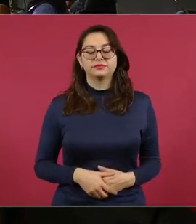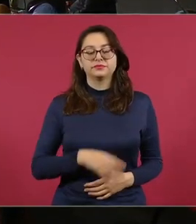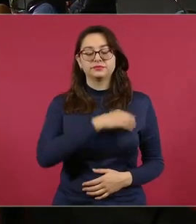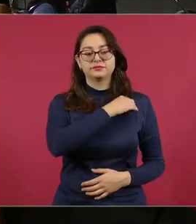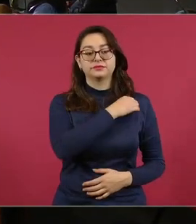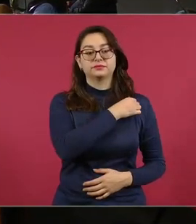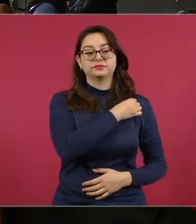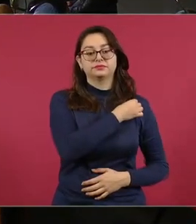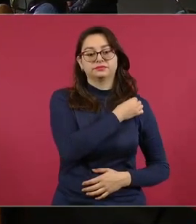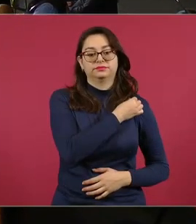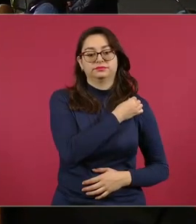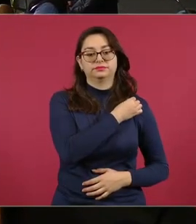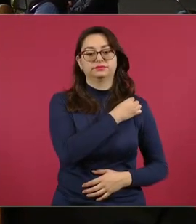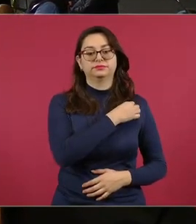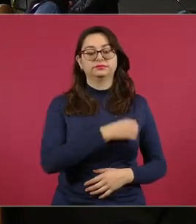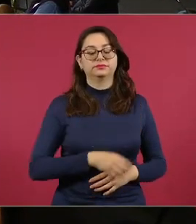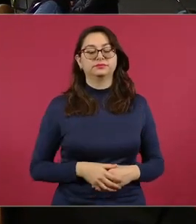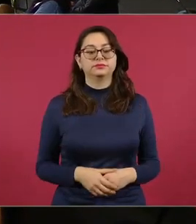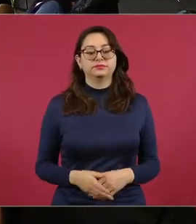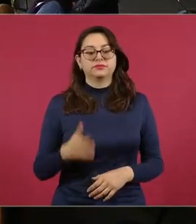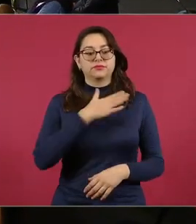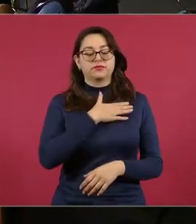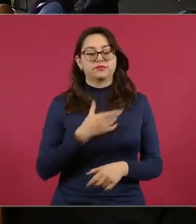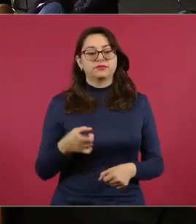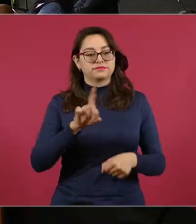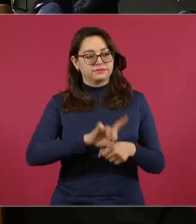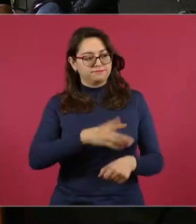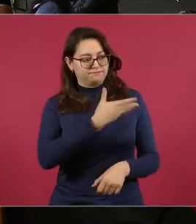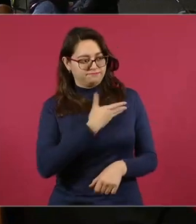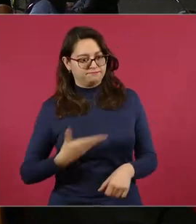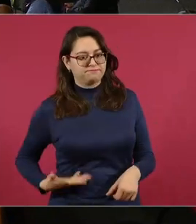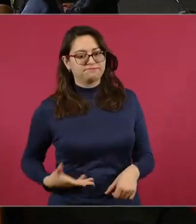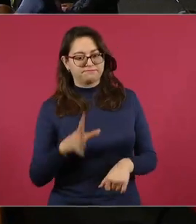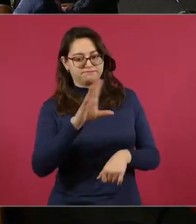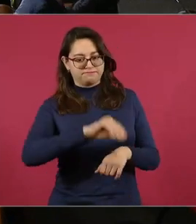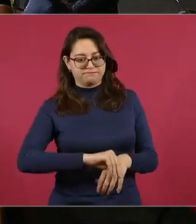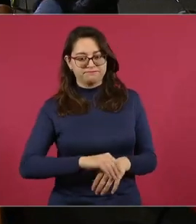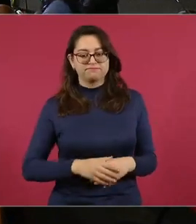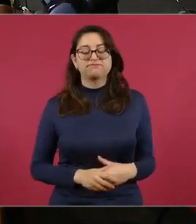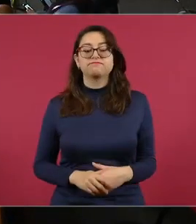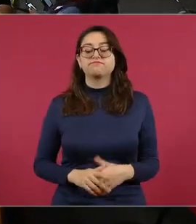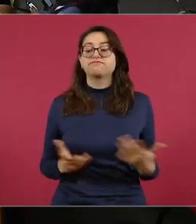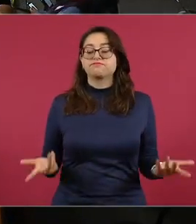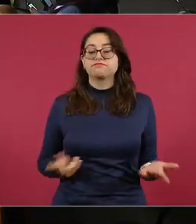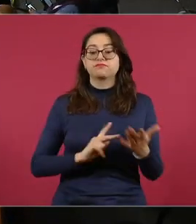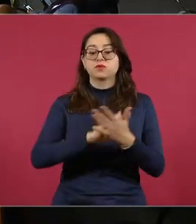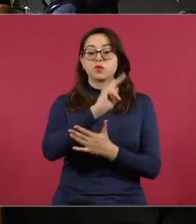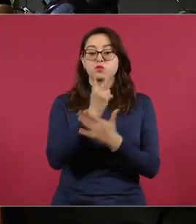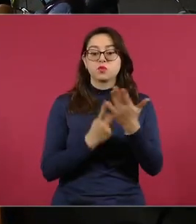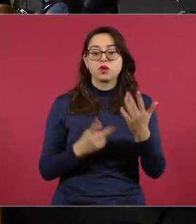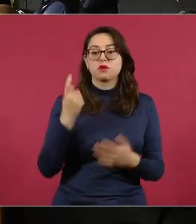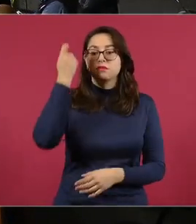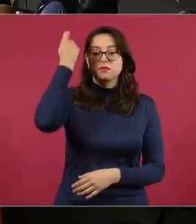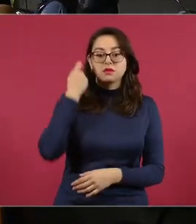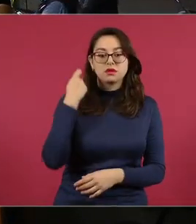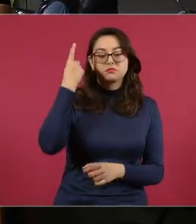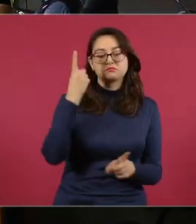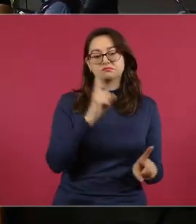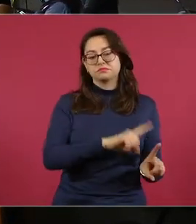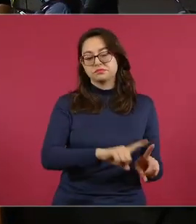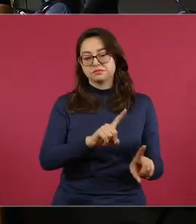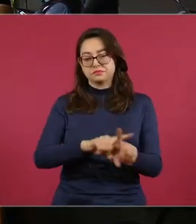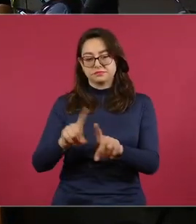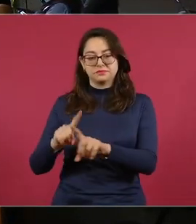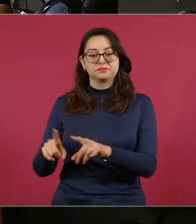Buenos días, con el permiso del señor presidente, vamos a informar sobre las pensiones y programas de bienestar. Adelante.